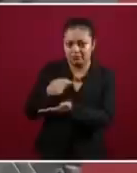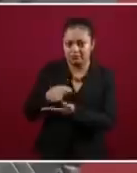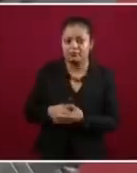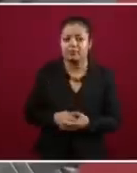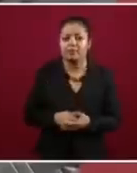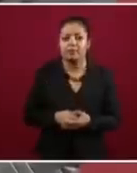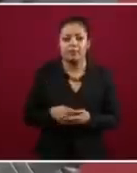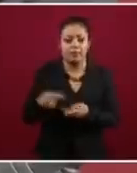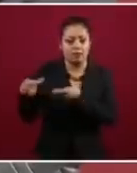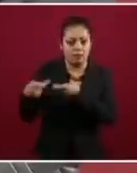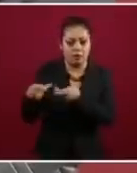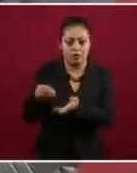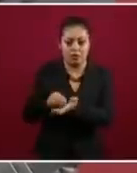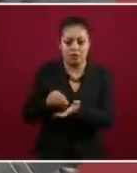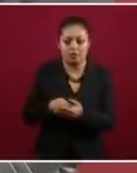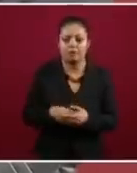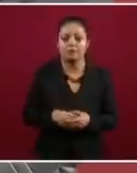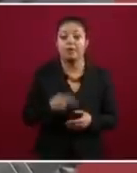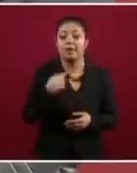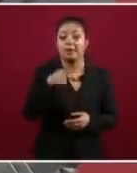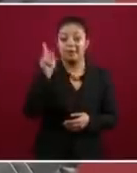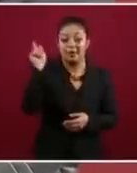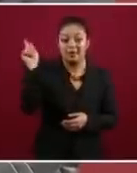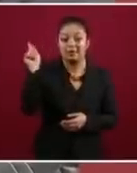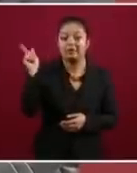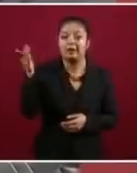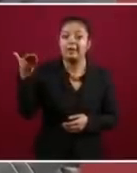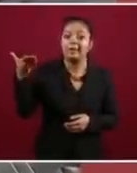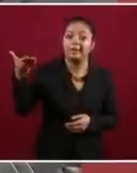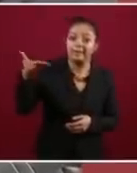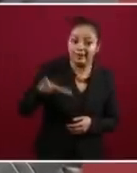Pero una de sus demandas